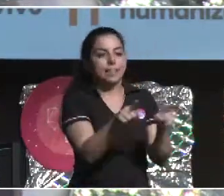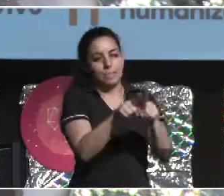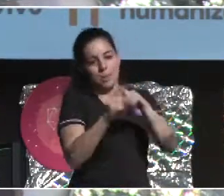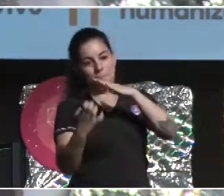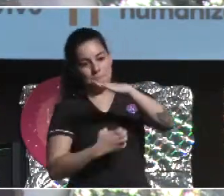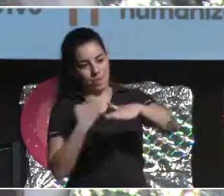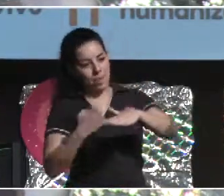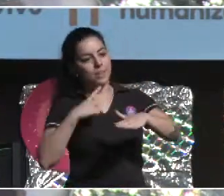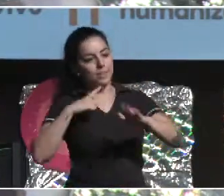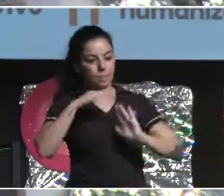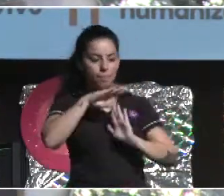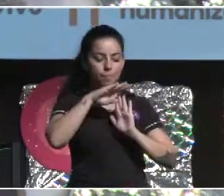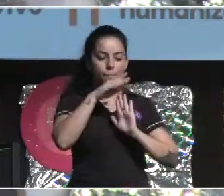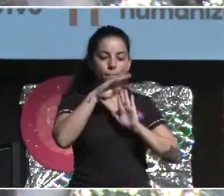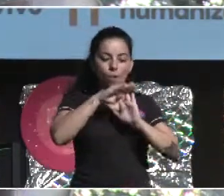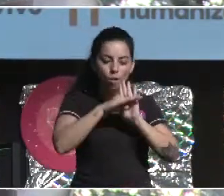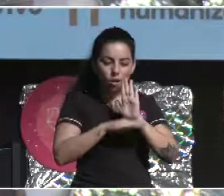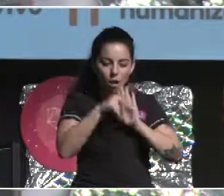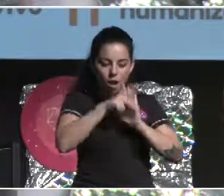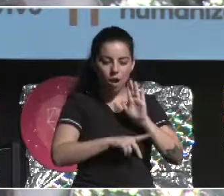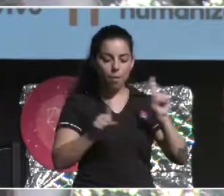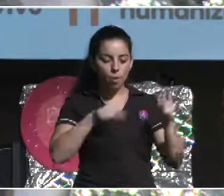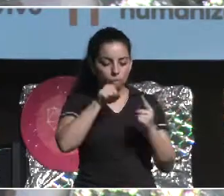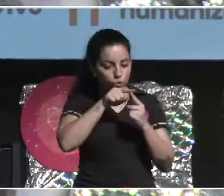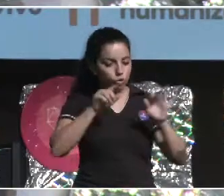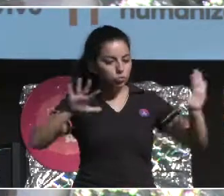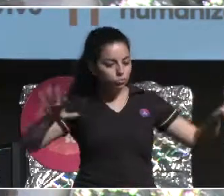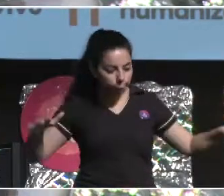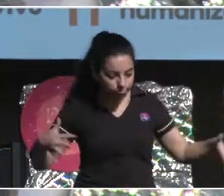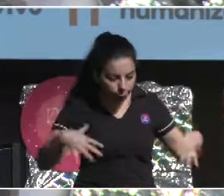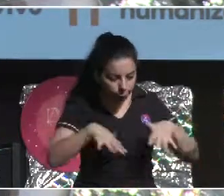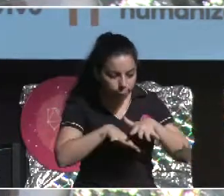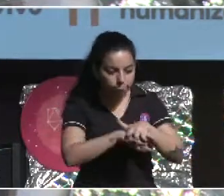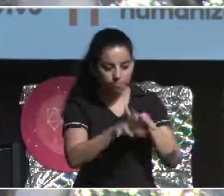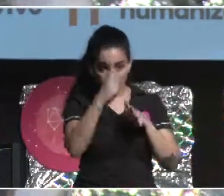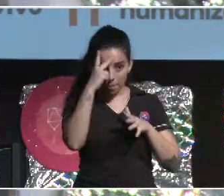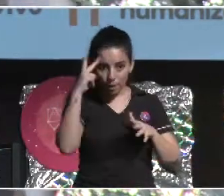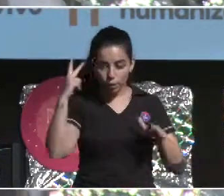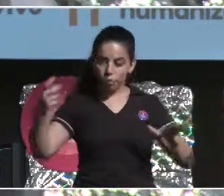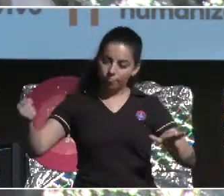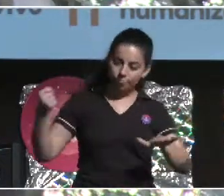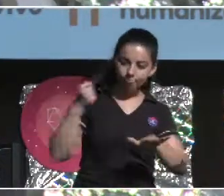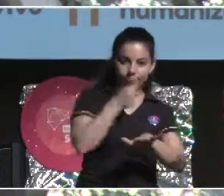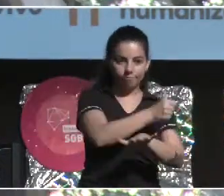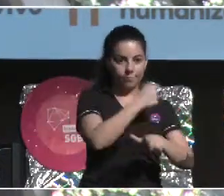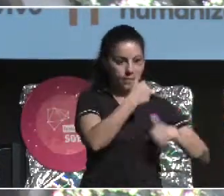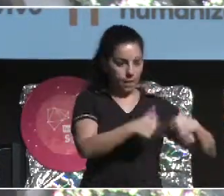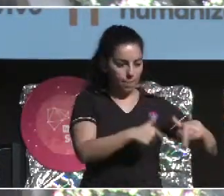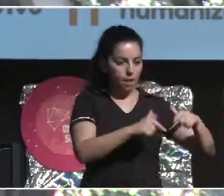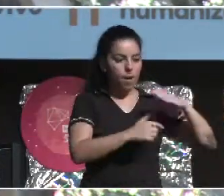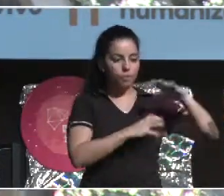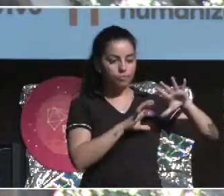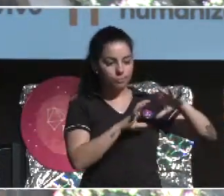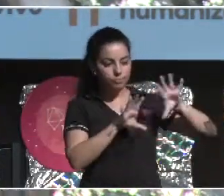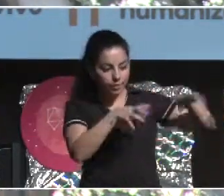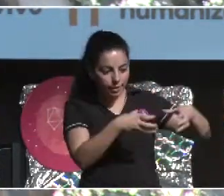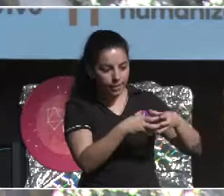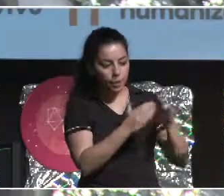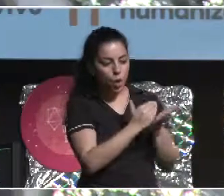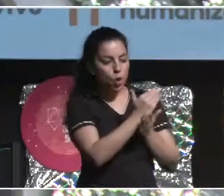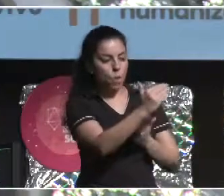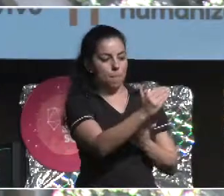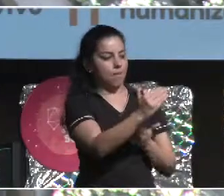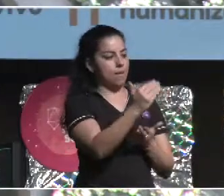tenido algunos programas en los cuales incluyen a estas personas para que hagan parte de su equipo laboral y empiecen un poco a cambiar